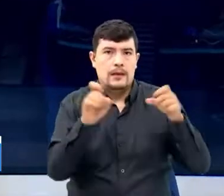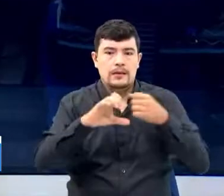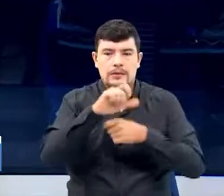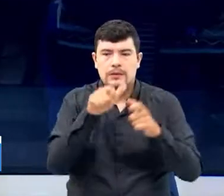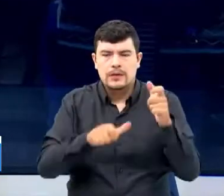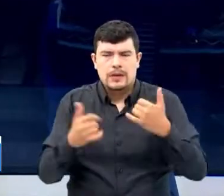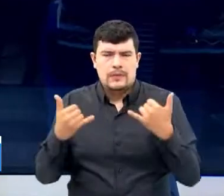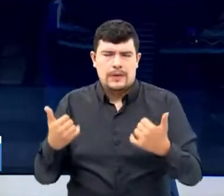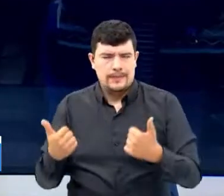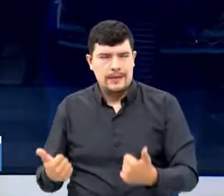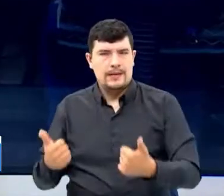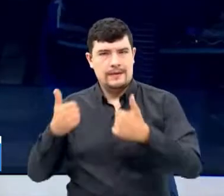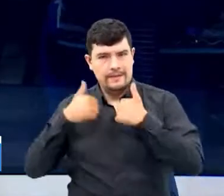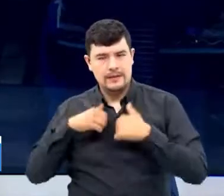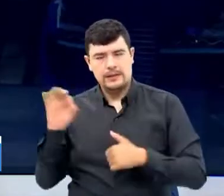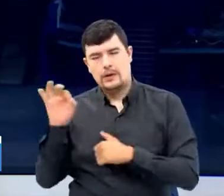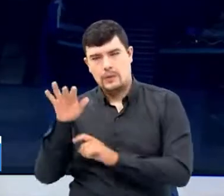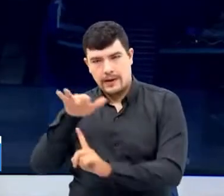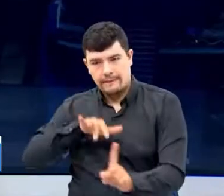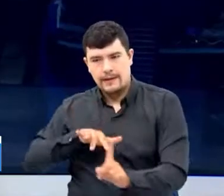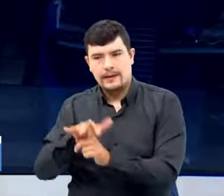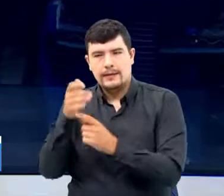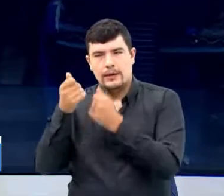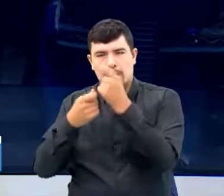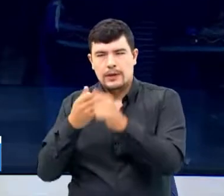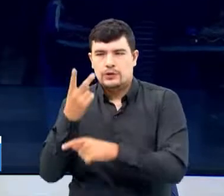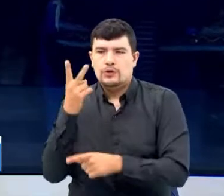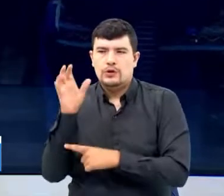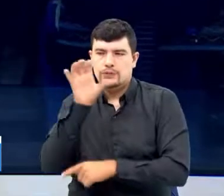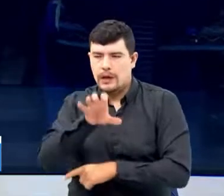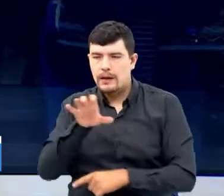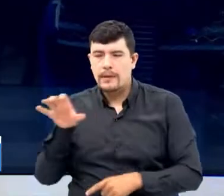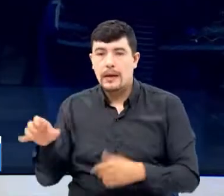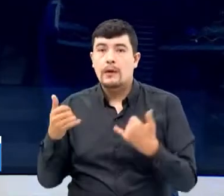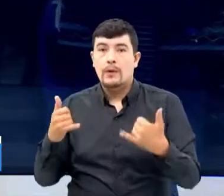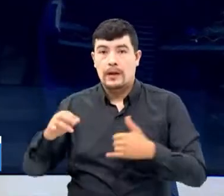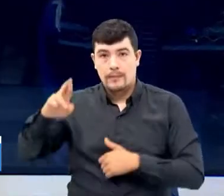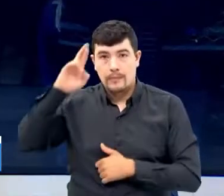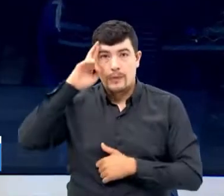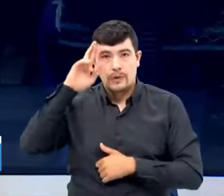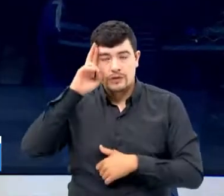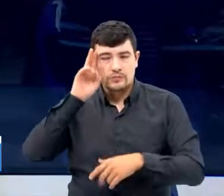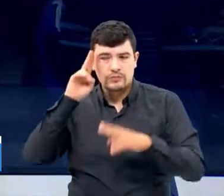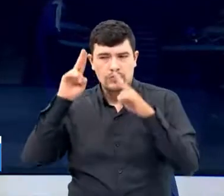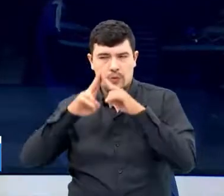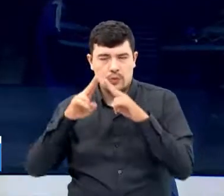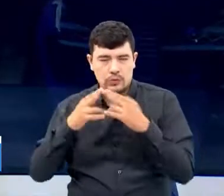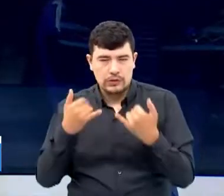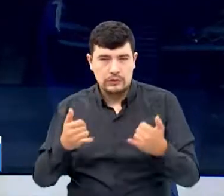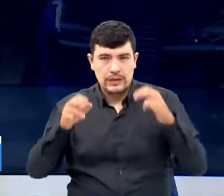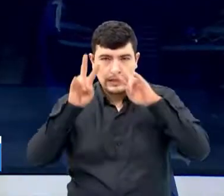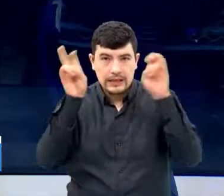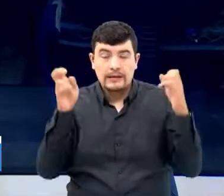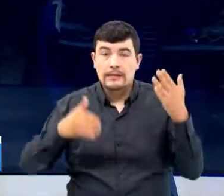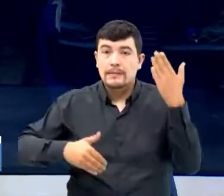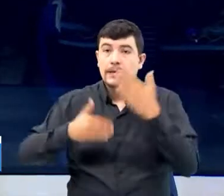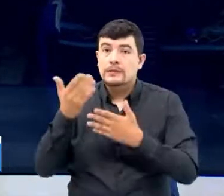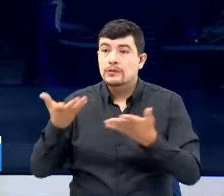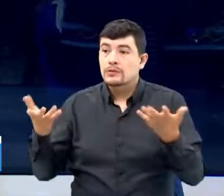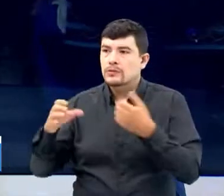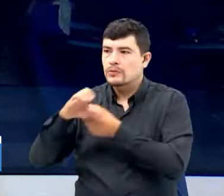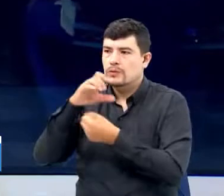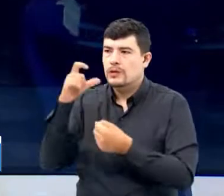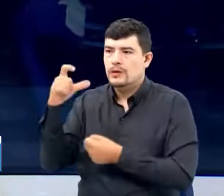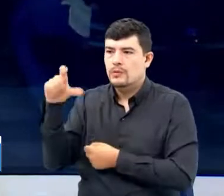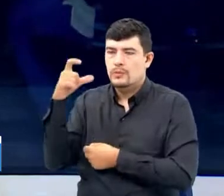¿Ha beneficiado o ha afectado el comercio de los dos países? Pues por eso le hacemos seguimiento a este tema y comenzamos en Cúcuta, porque